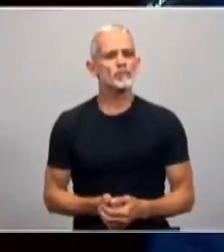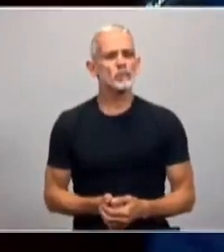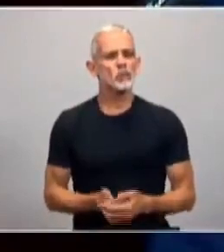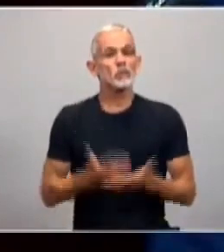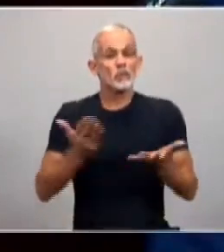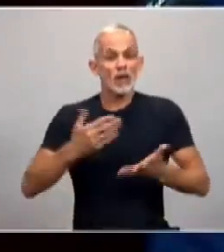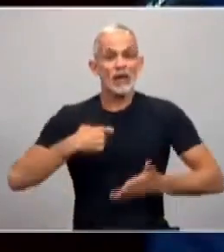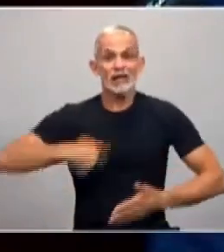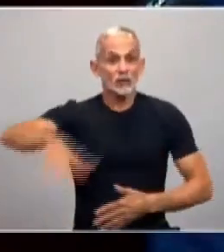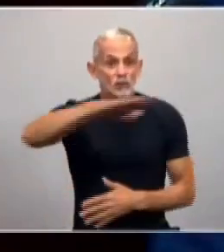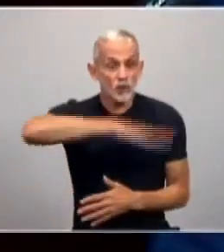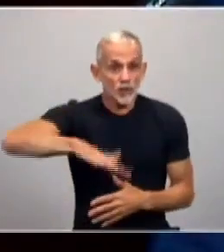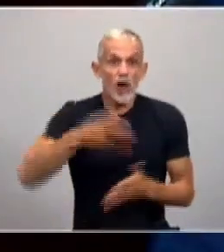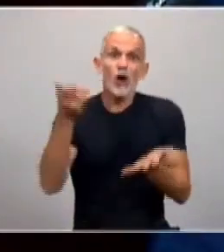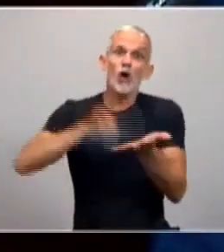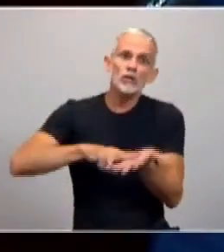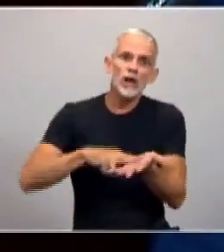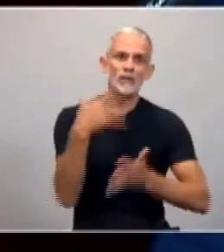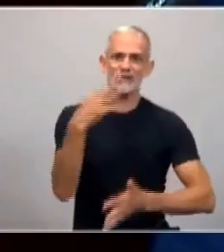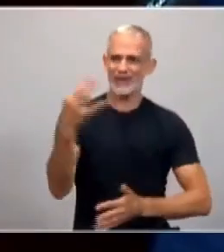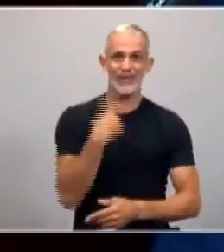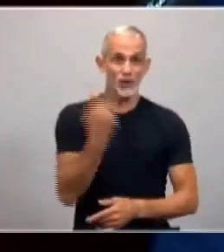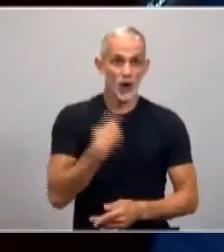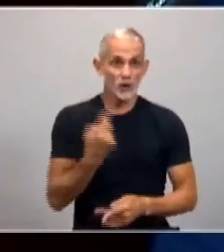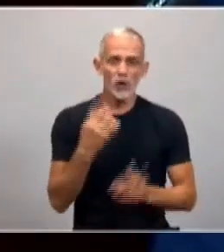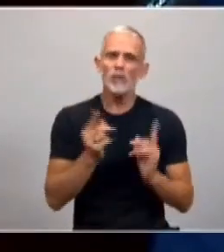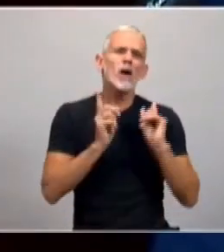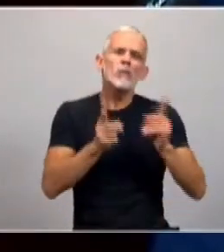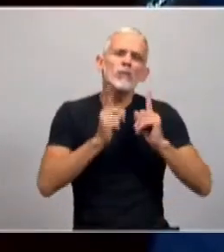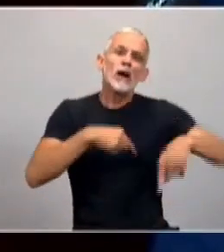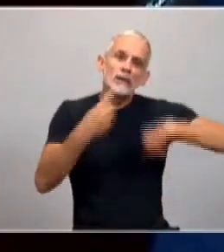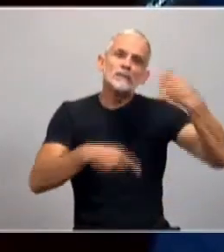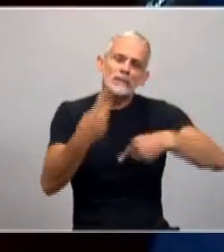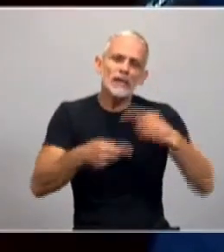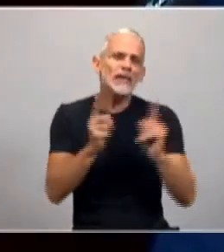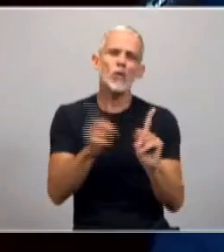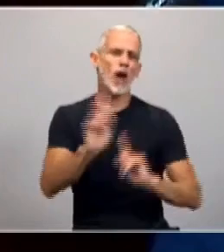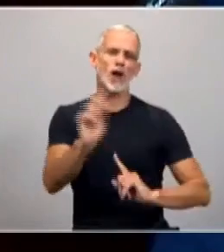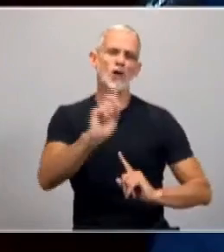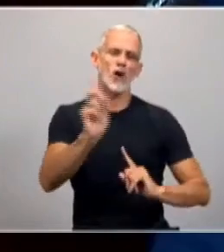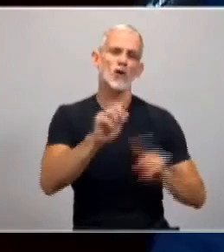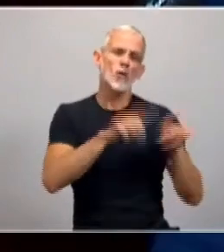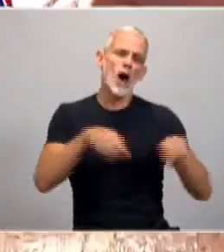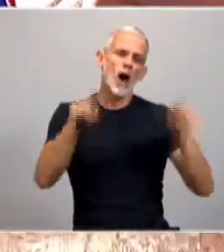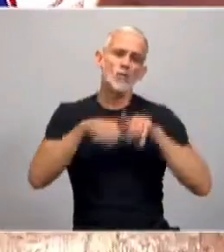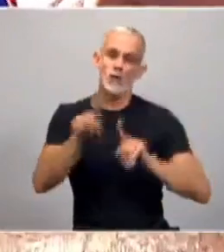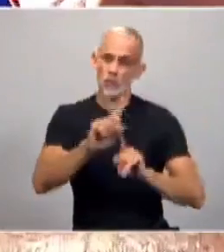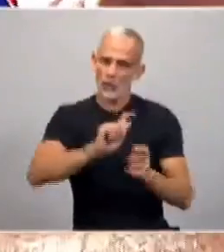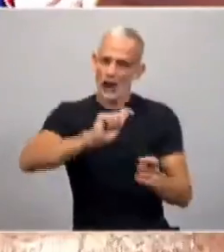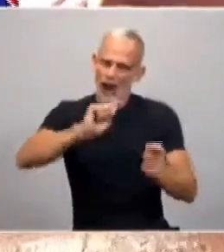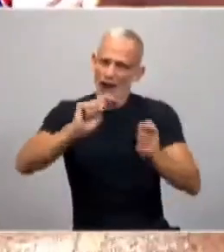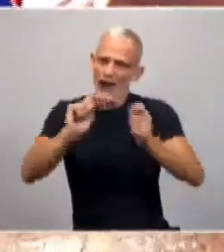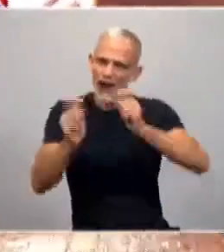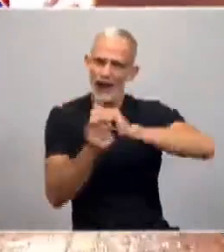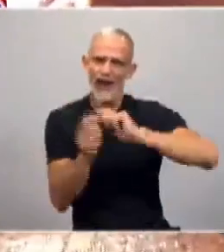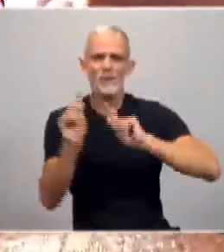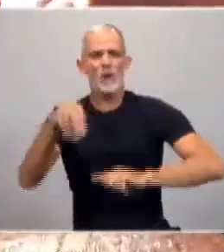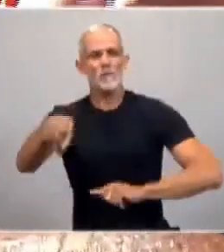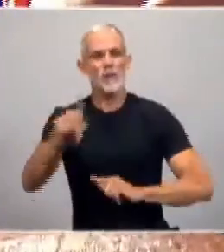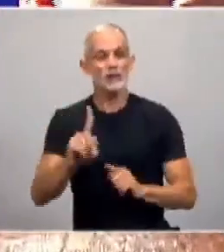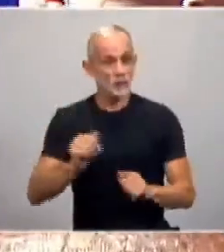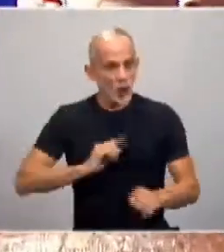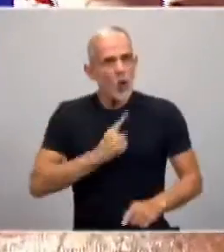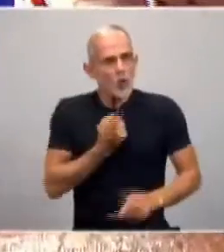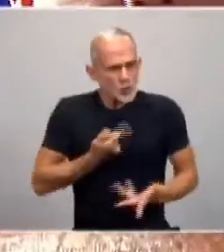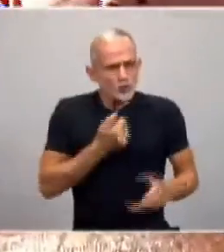la sociedad nos volvió a elegir, pero no para que las cosas sigan como están. Nos volvió a elegir para seguir transformando. Estamos orgullosos de lo